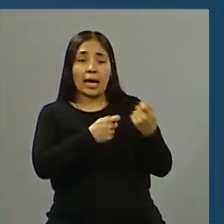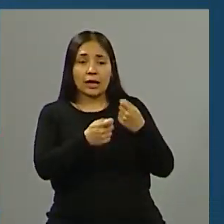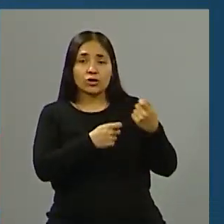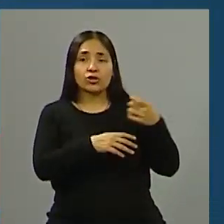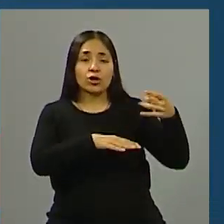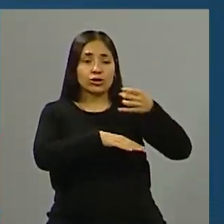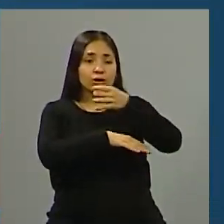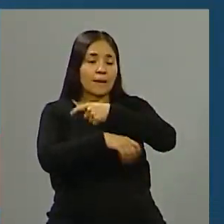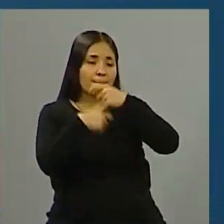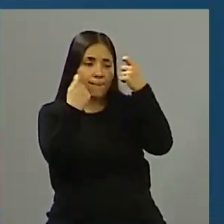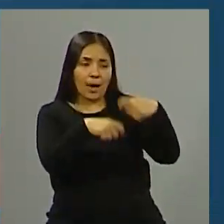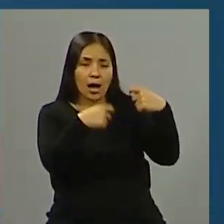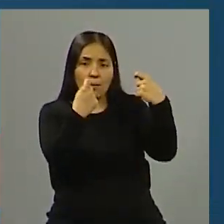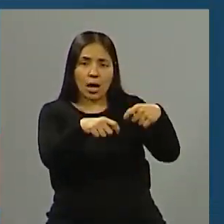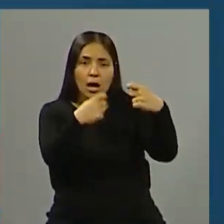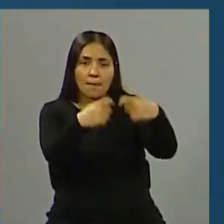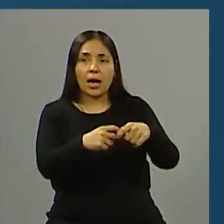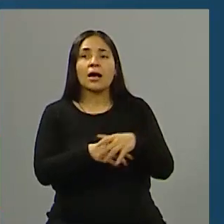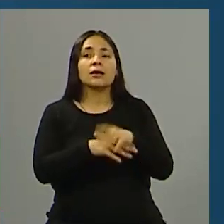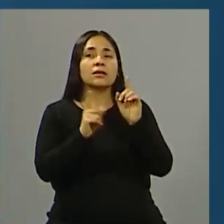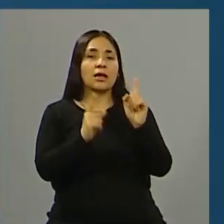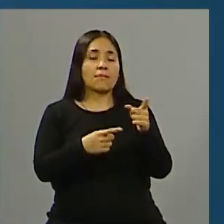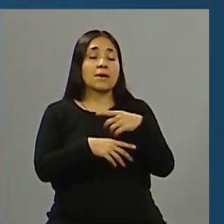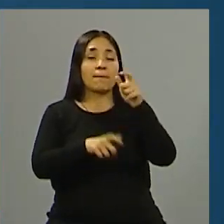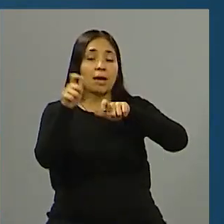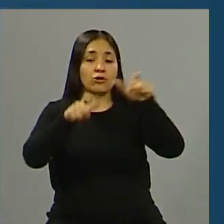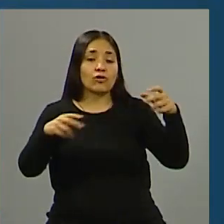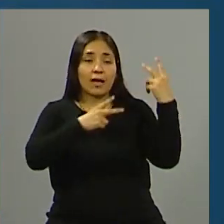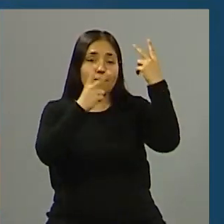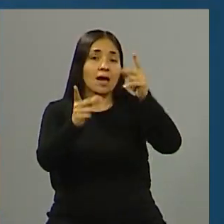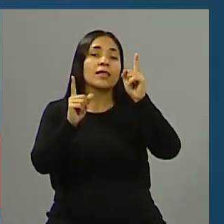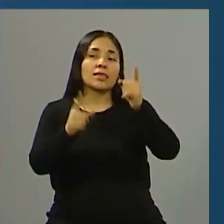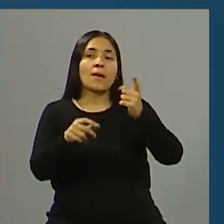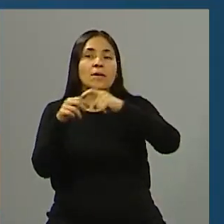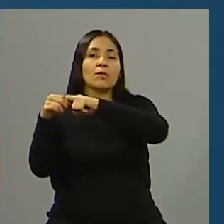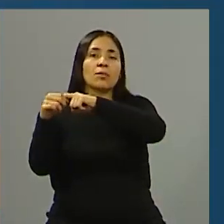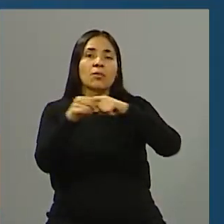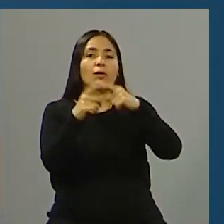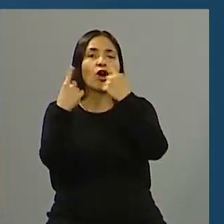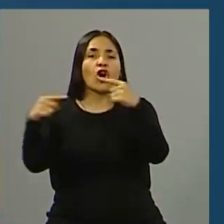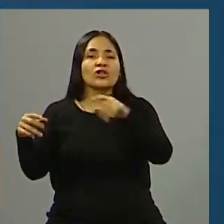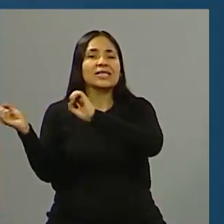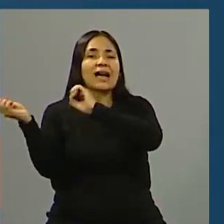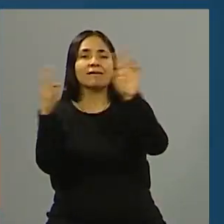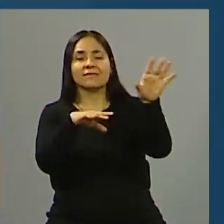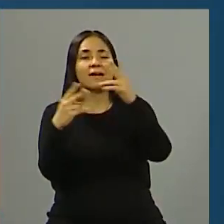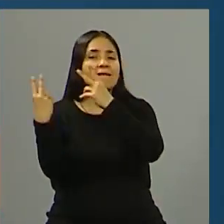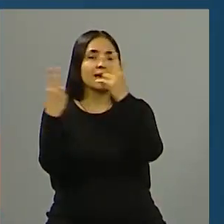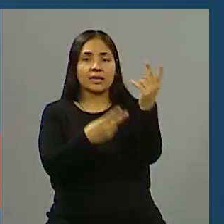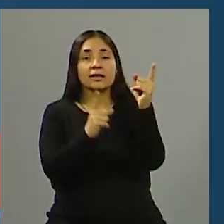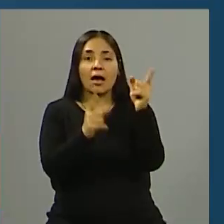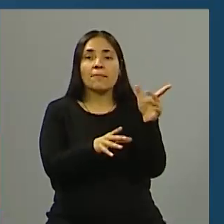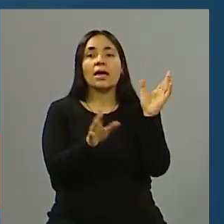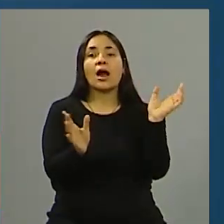del tren de pasajeros, sino del transporte de carga alrededor del país. Y sobre todo pensando en opciones, ¿no? En opciones de